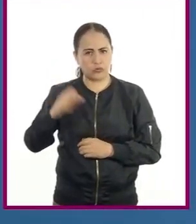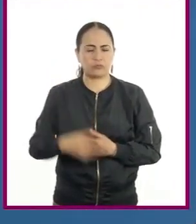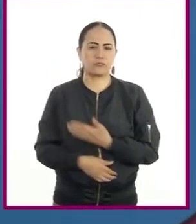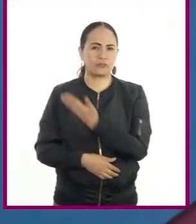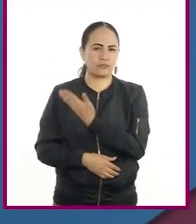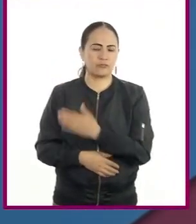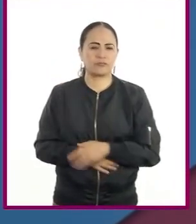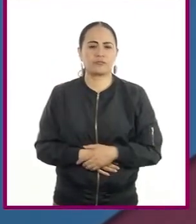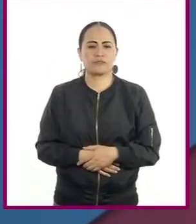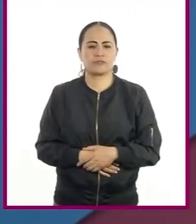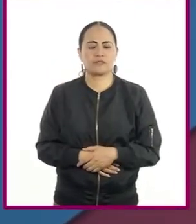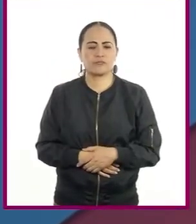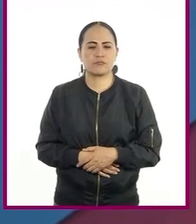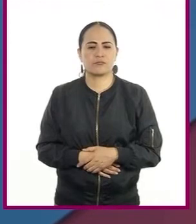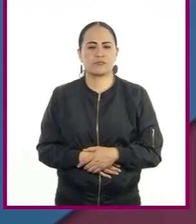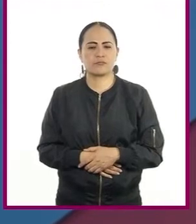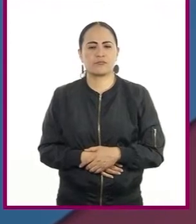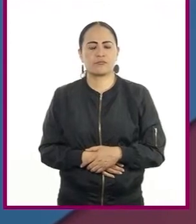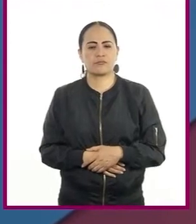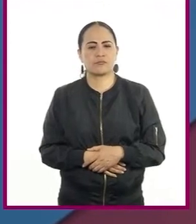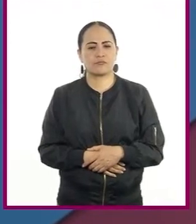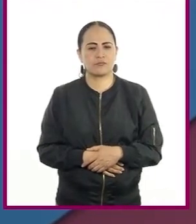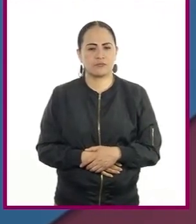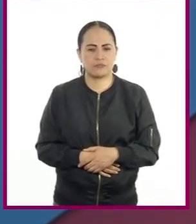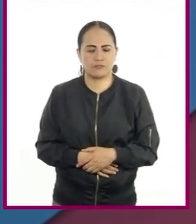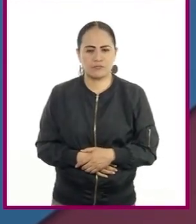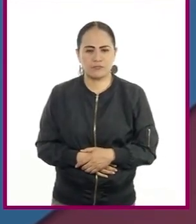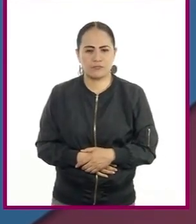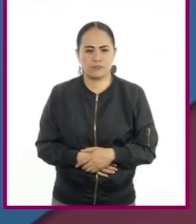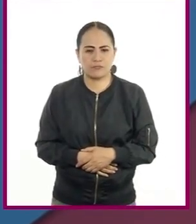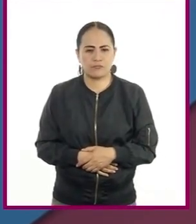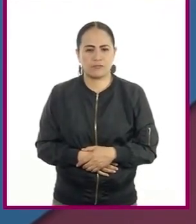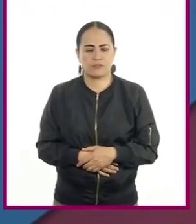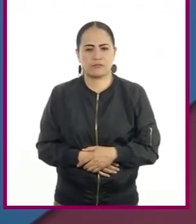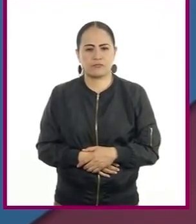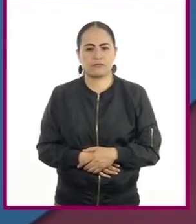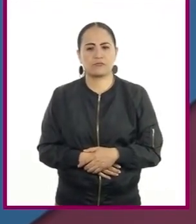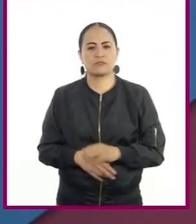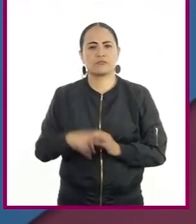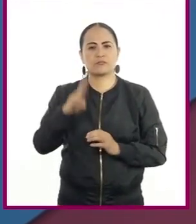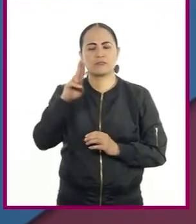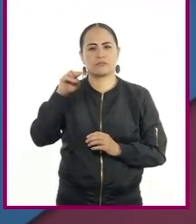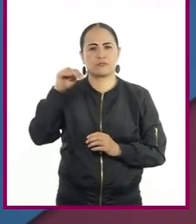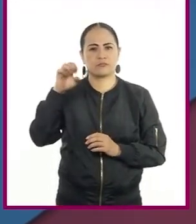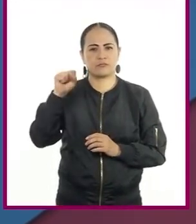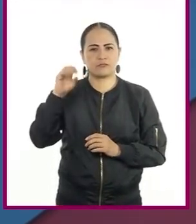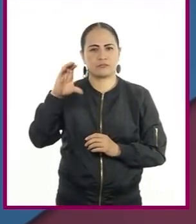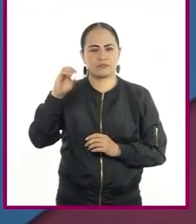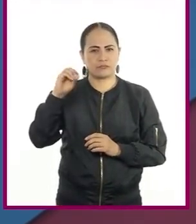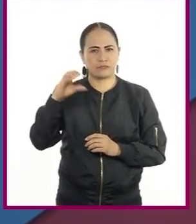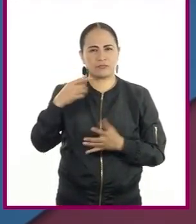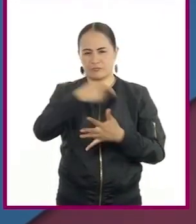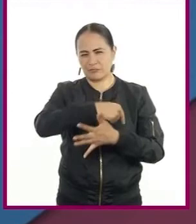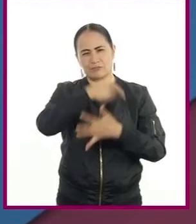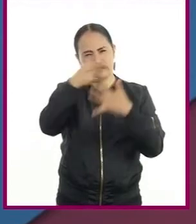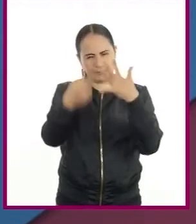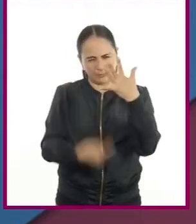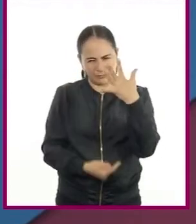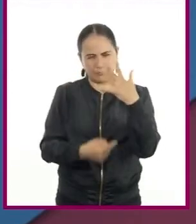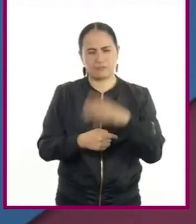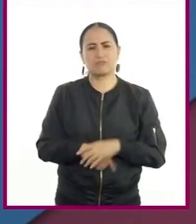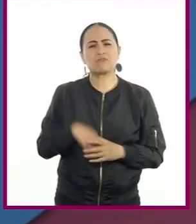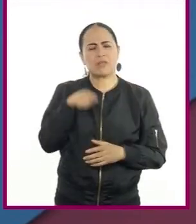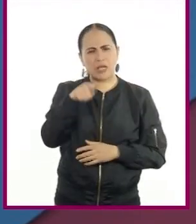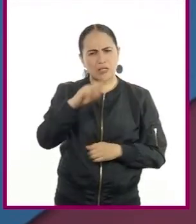la Organización de las Naciones Unidas para la Educación, la Ciencia y la Cultura, UNESCO, entre muchas otras,